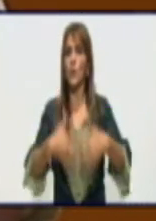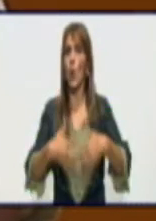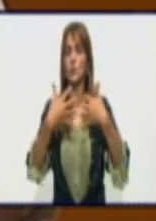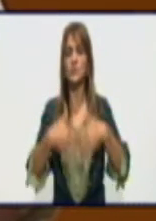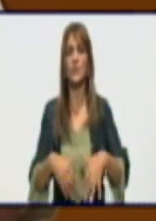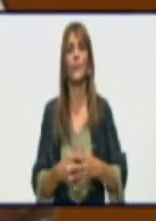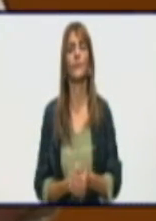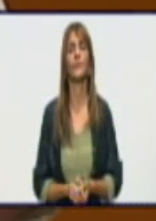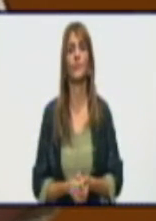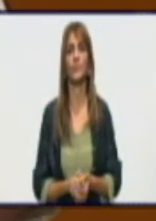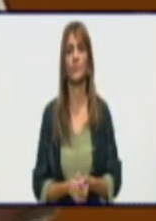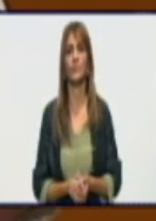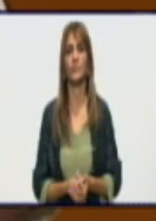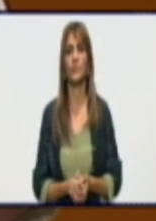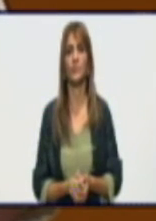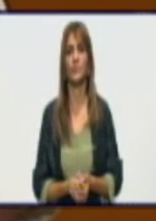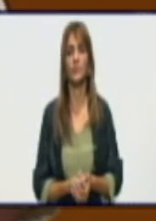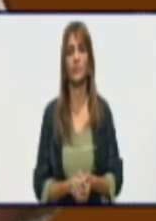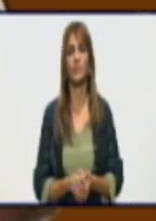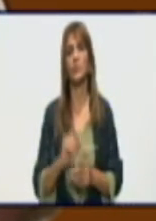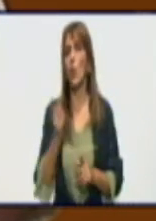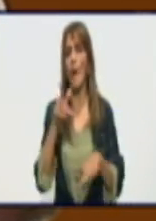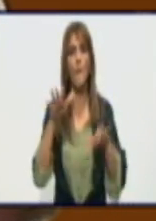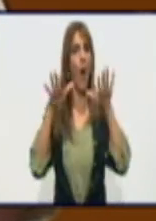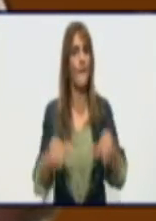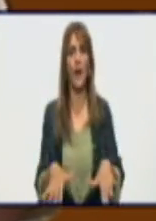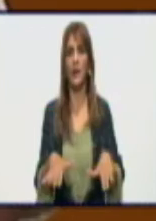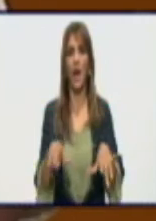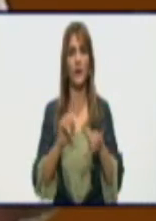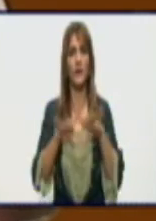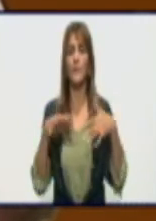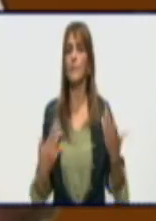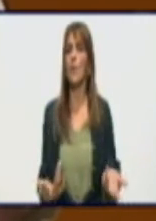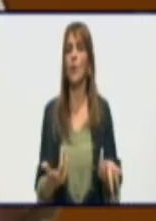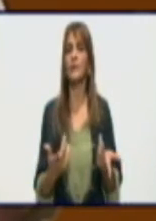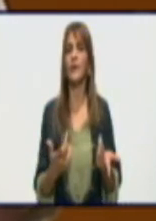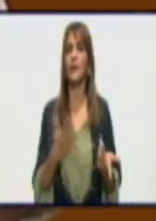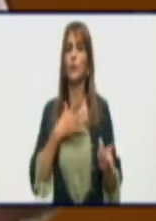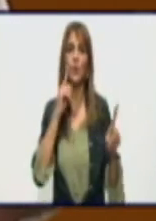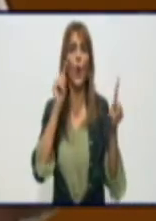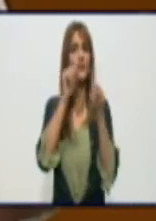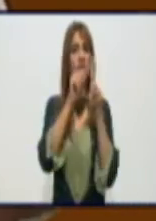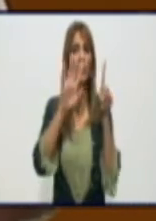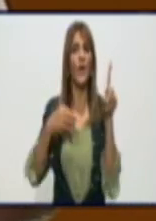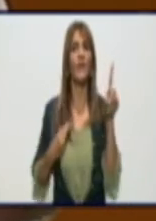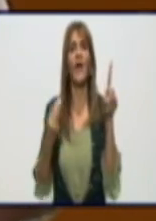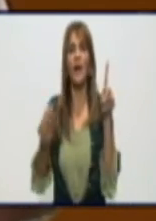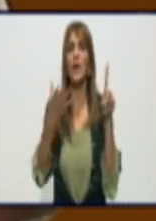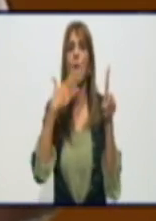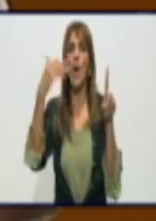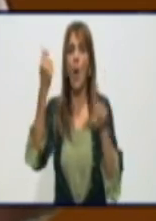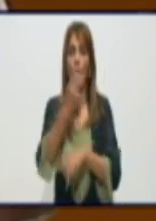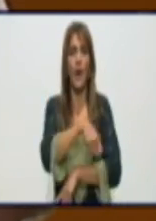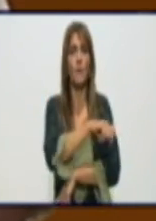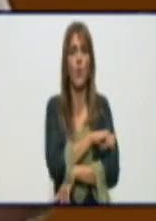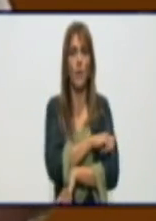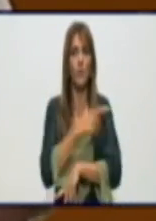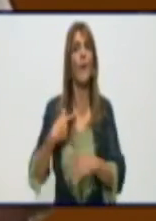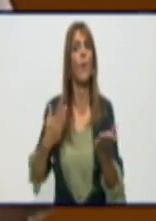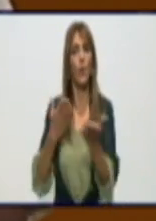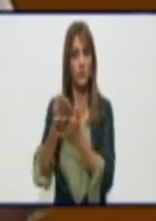no derivadas de la harina. No vamos a detenernos porque nuestra razón de ser es brindarle lo mejor al pueblo. Y vamos a seguir luchando acorde a las